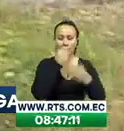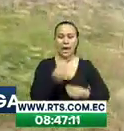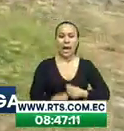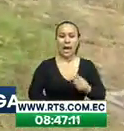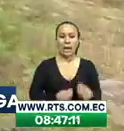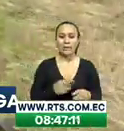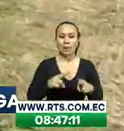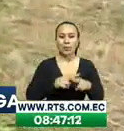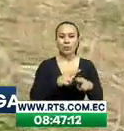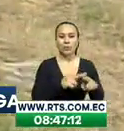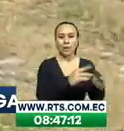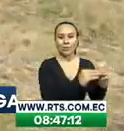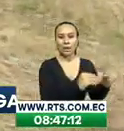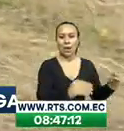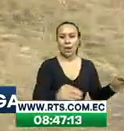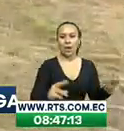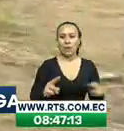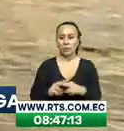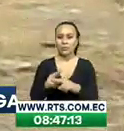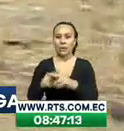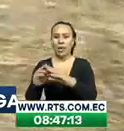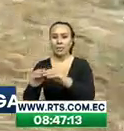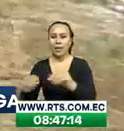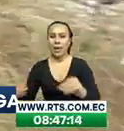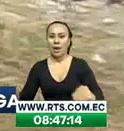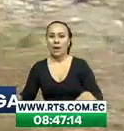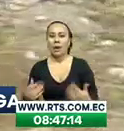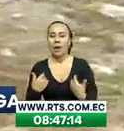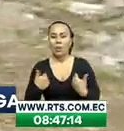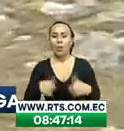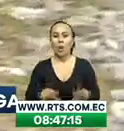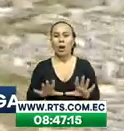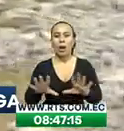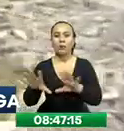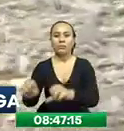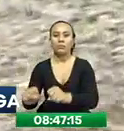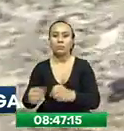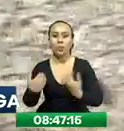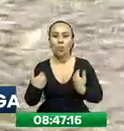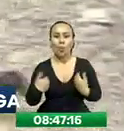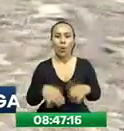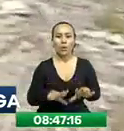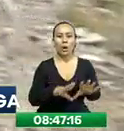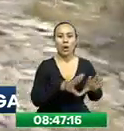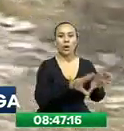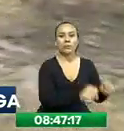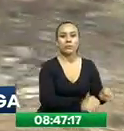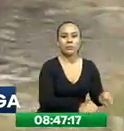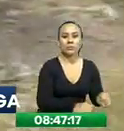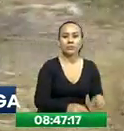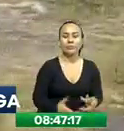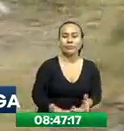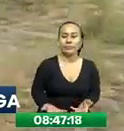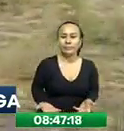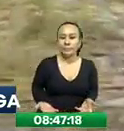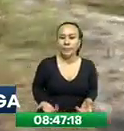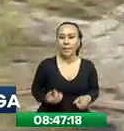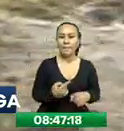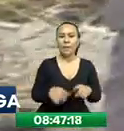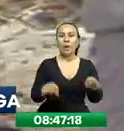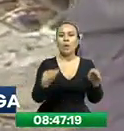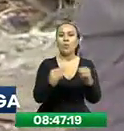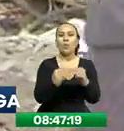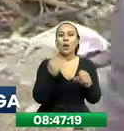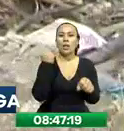los espacios que se encuentran disponibles para hacer uso de esas sustancias. Pero de igual forma el trabajo